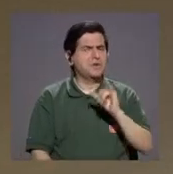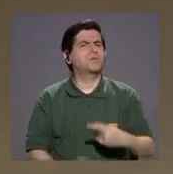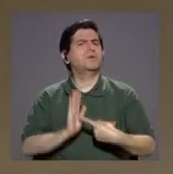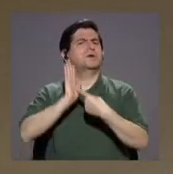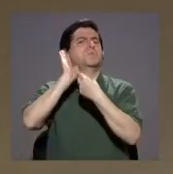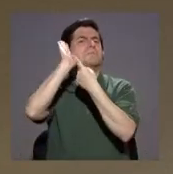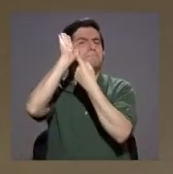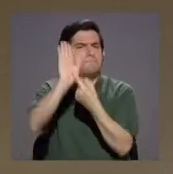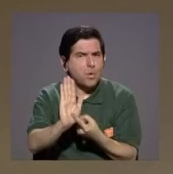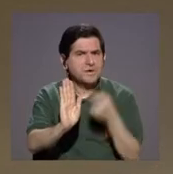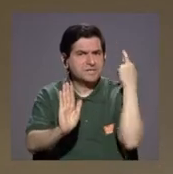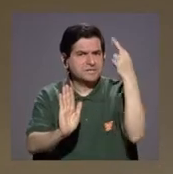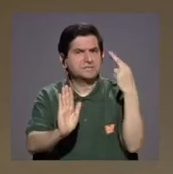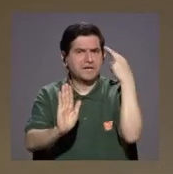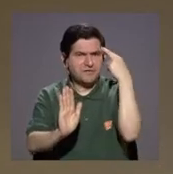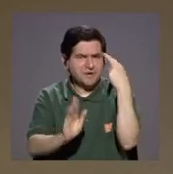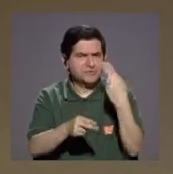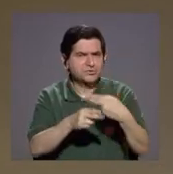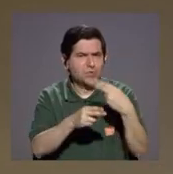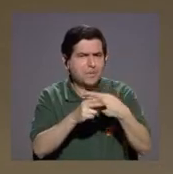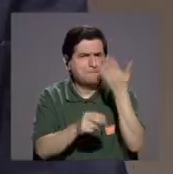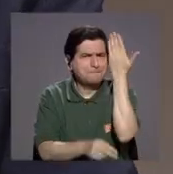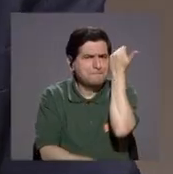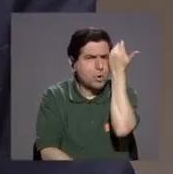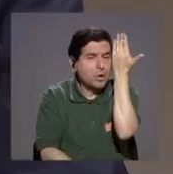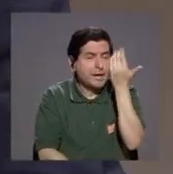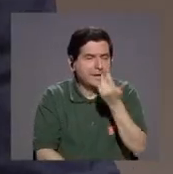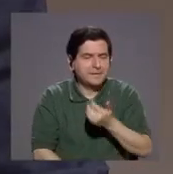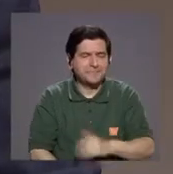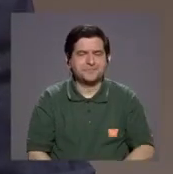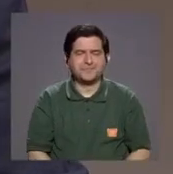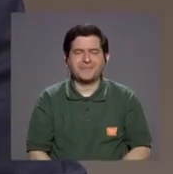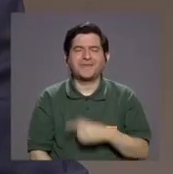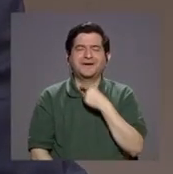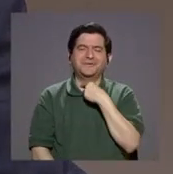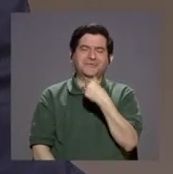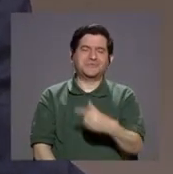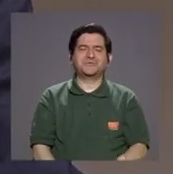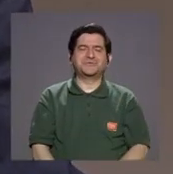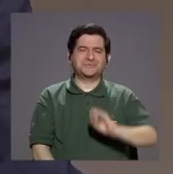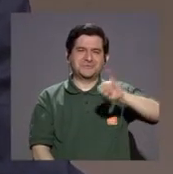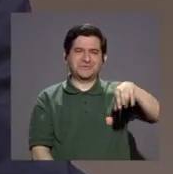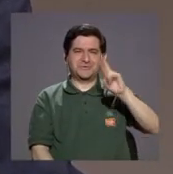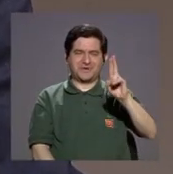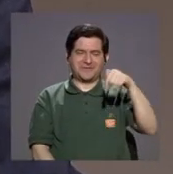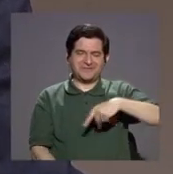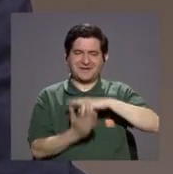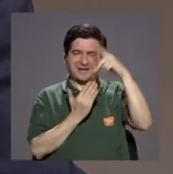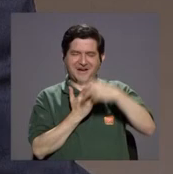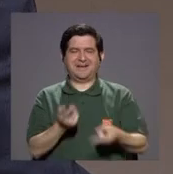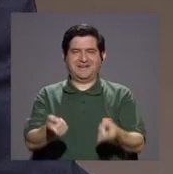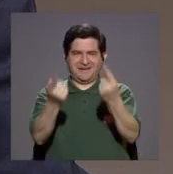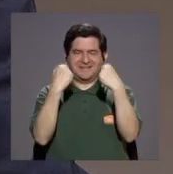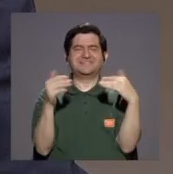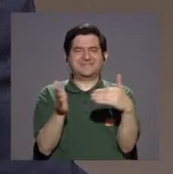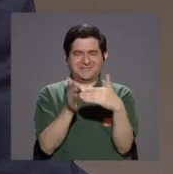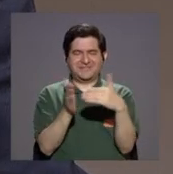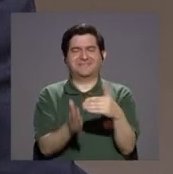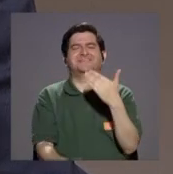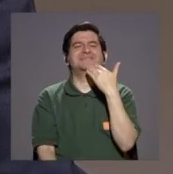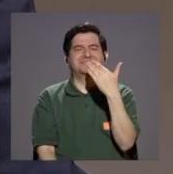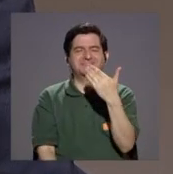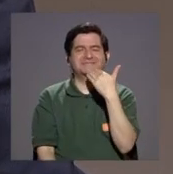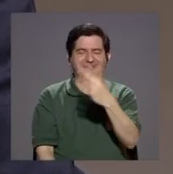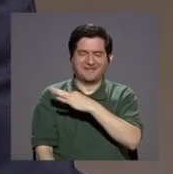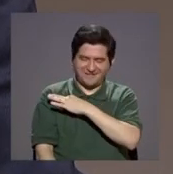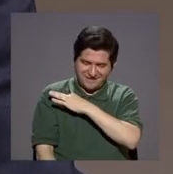y porque pusimos ese título bueno un gusto juan rafael estar nuevamente en este programa muchas gracias